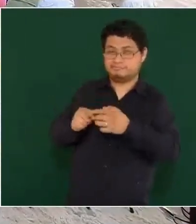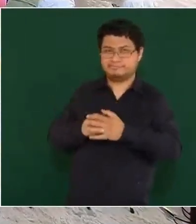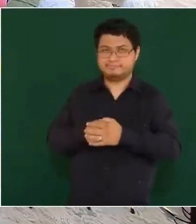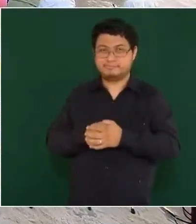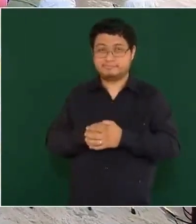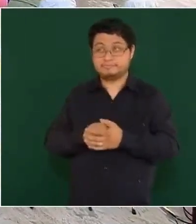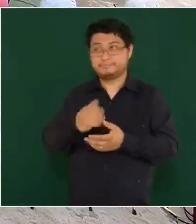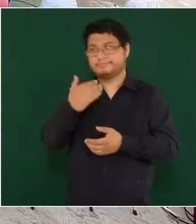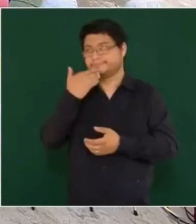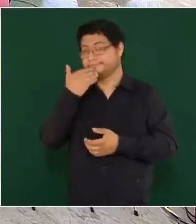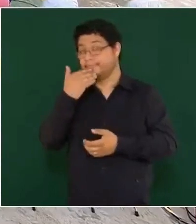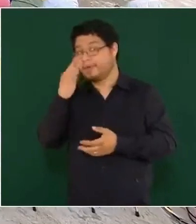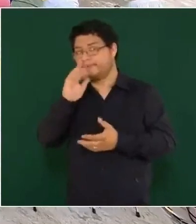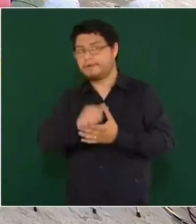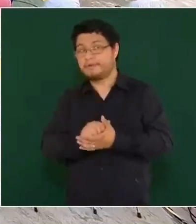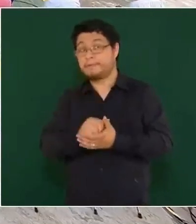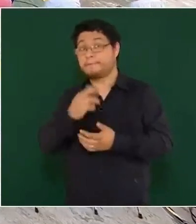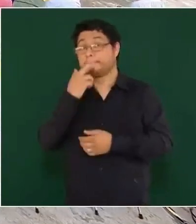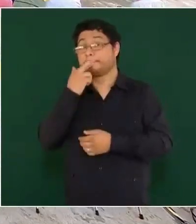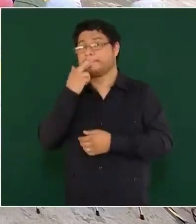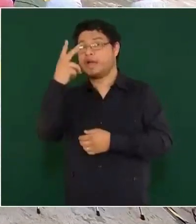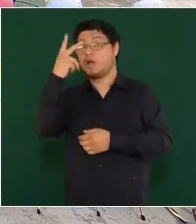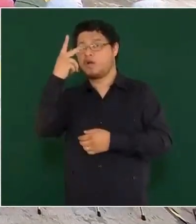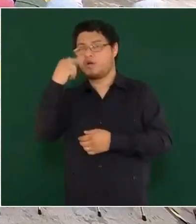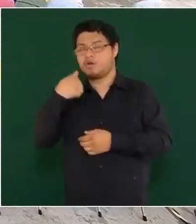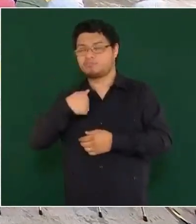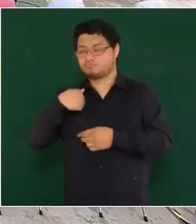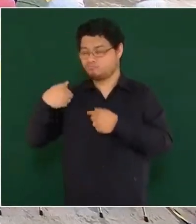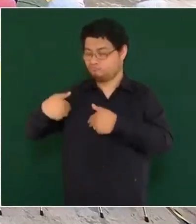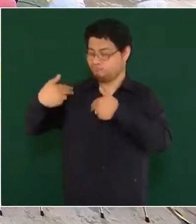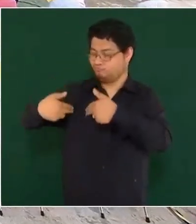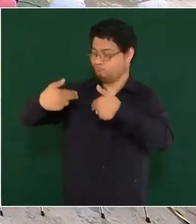Qué bien ya vas a mejorar la raza